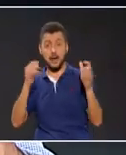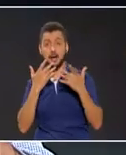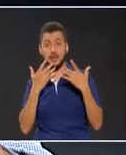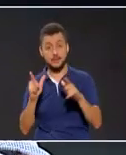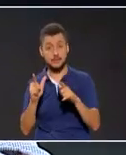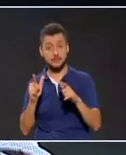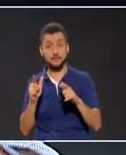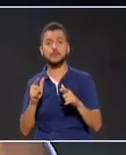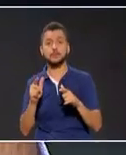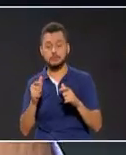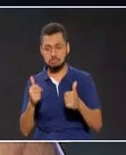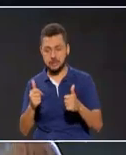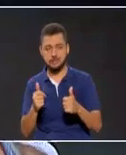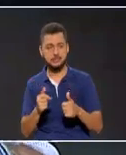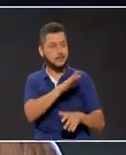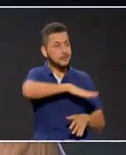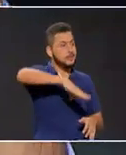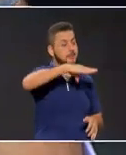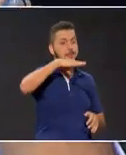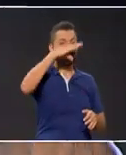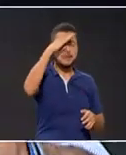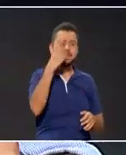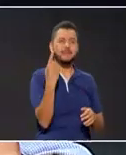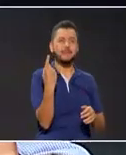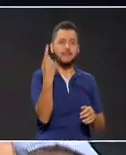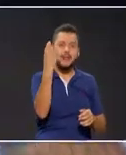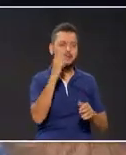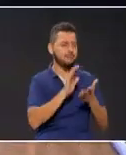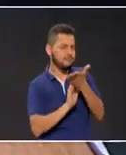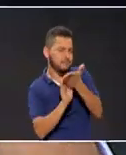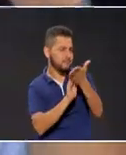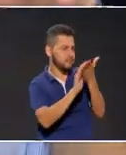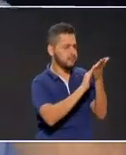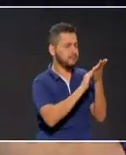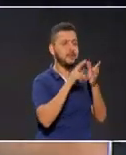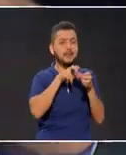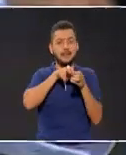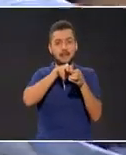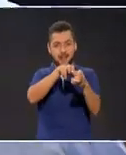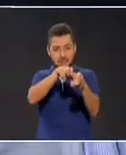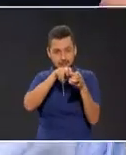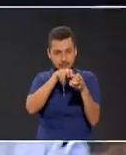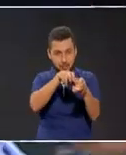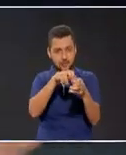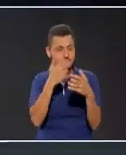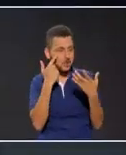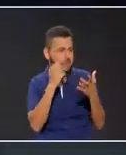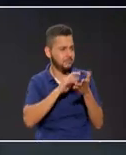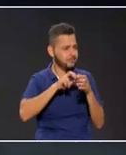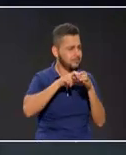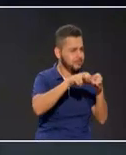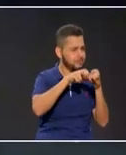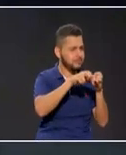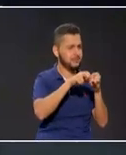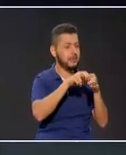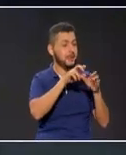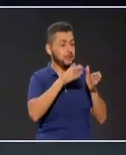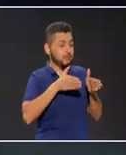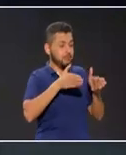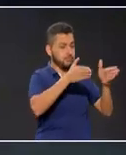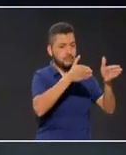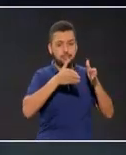transporte público de manera que sea más eficiente, que realmente vayan por, tengan un cubrimiento de las rutas por donde debe ser,